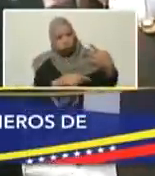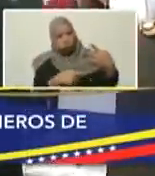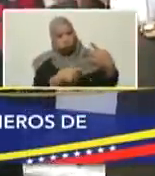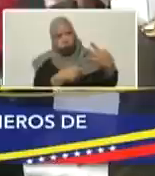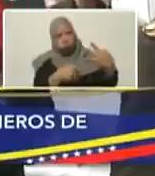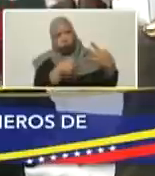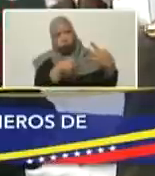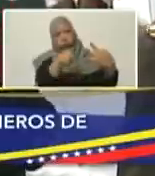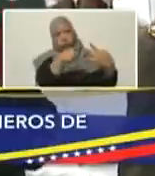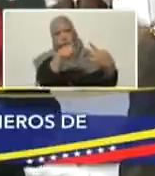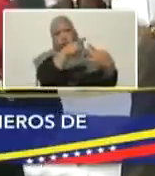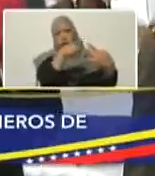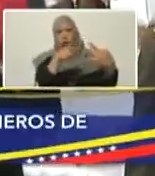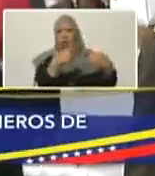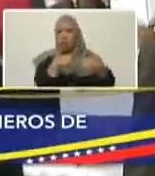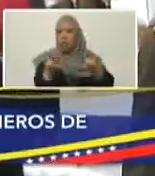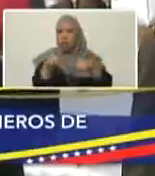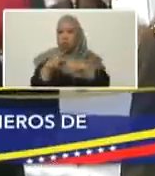tenientes de fragata.